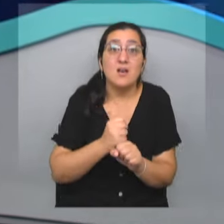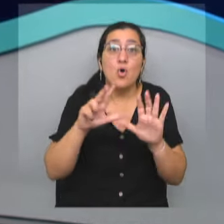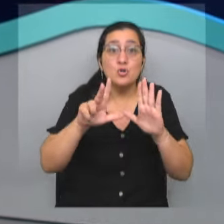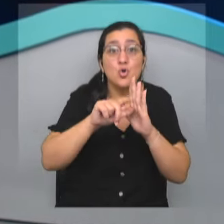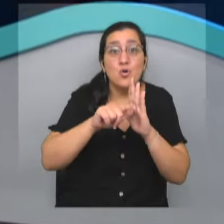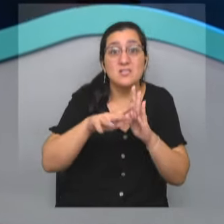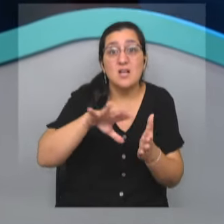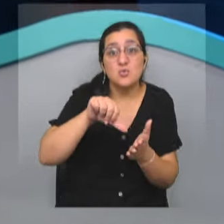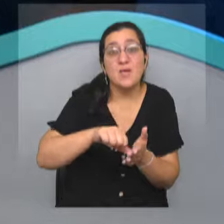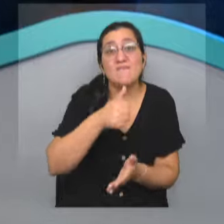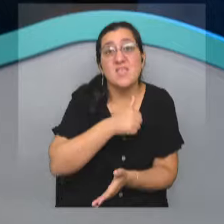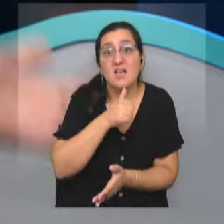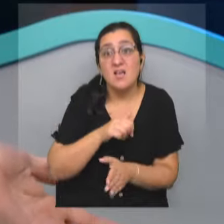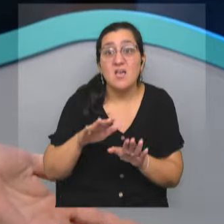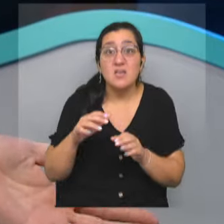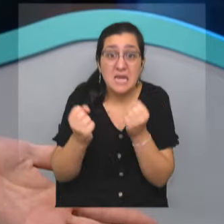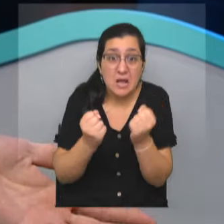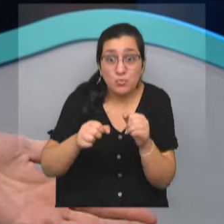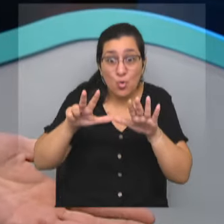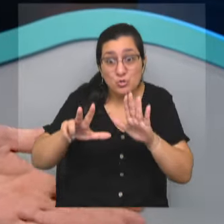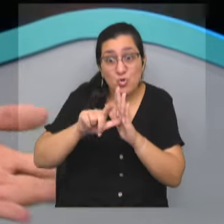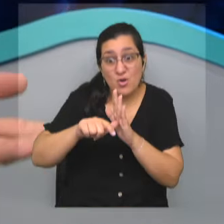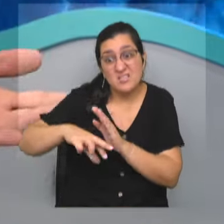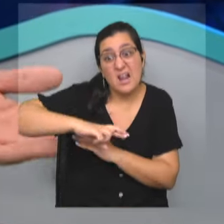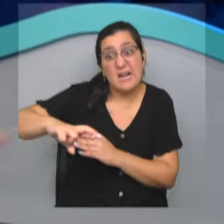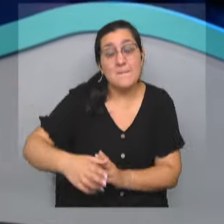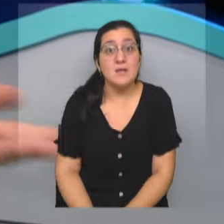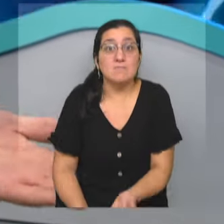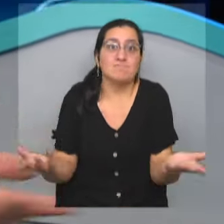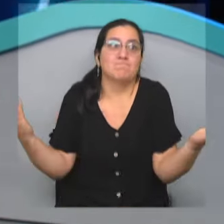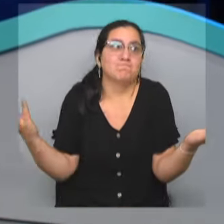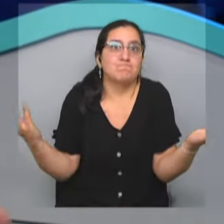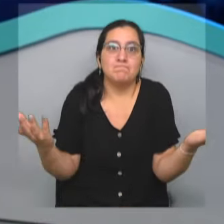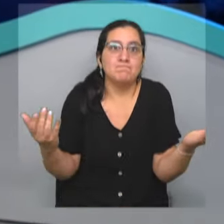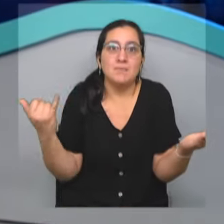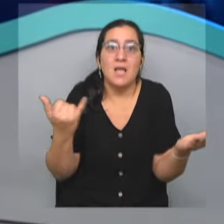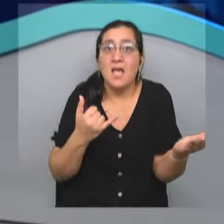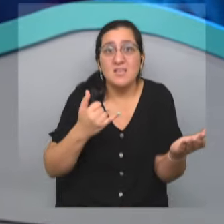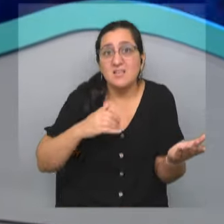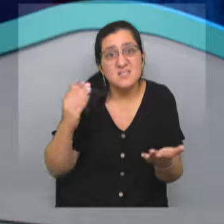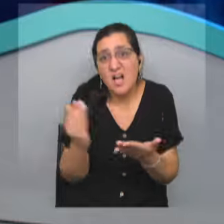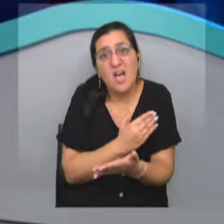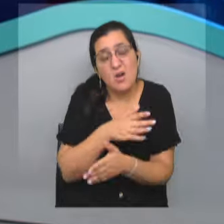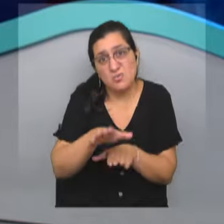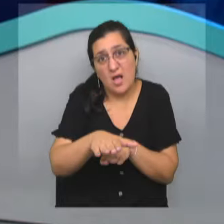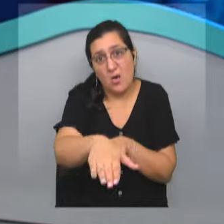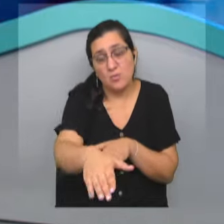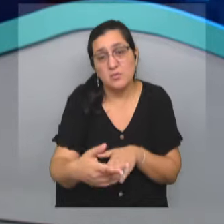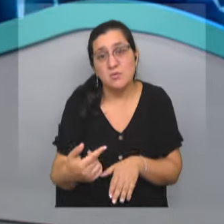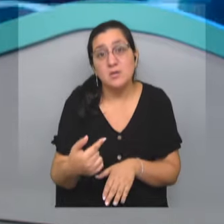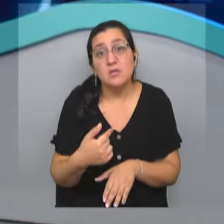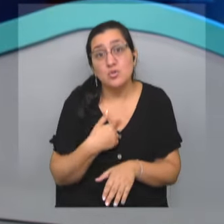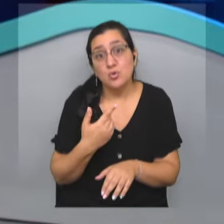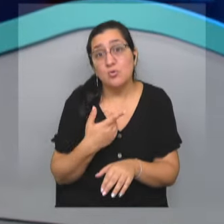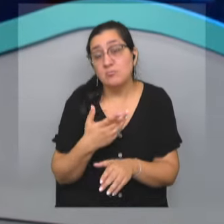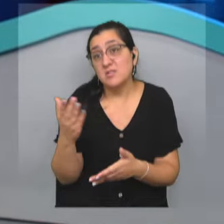8 horas a la Ciudad Vieja y deje el auto 8 horas parado ahí en la Rambla, de alguna manera hay que desestimularlo. Yo lo desestimularía,